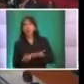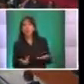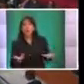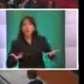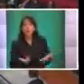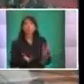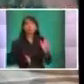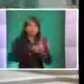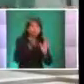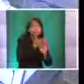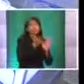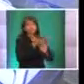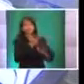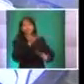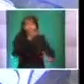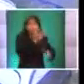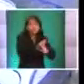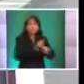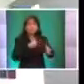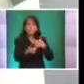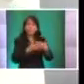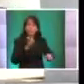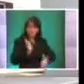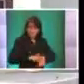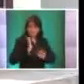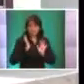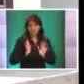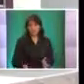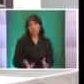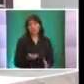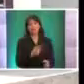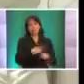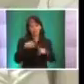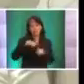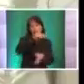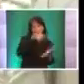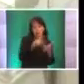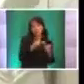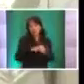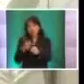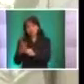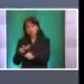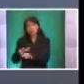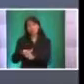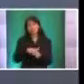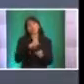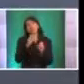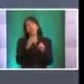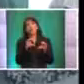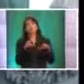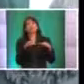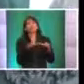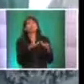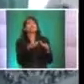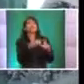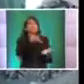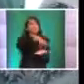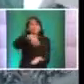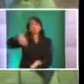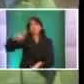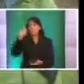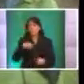El presidente Enrique Peña Nieto rindió su tercer informe al frente de la Administración Federal. Indudablemente habló sobre